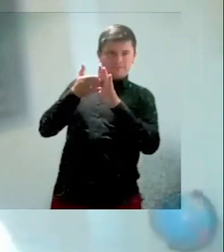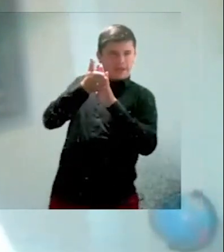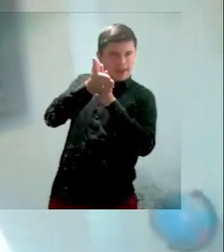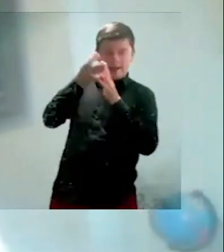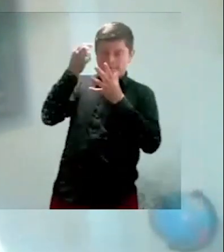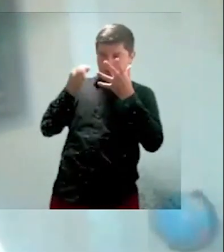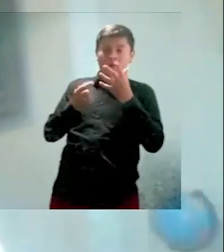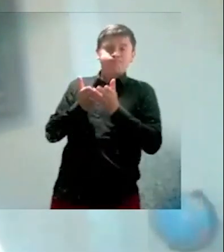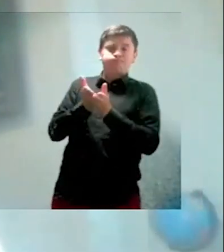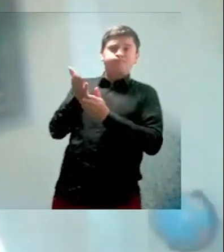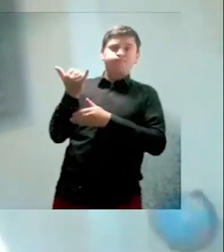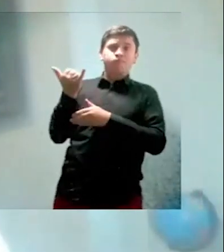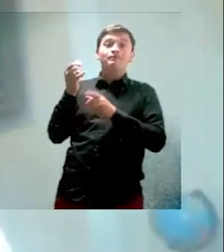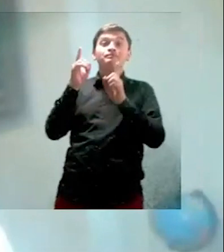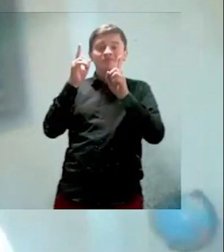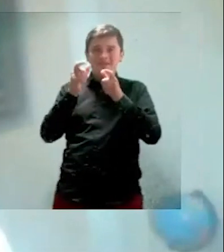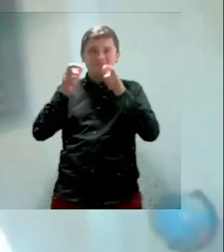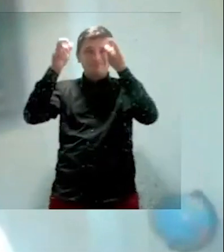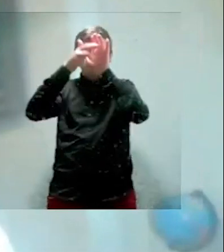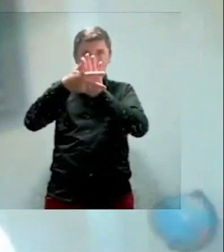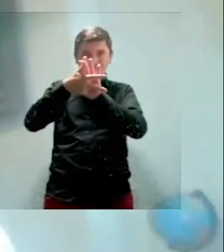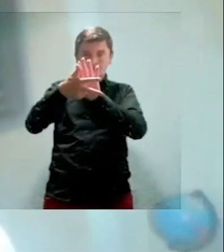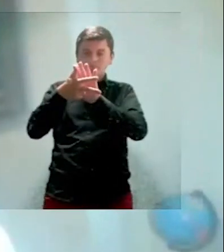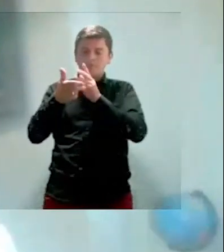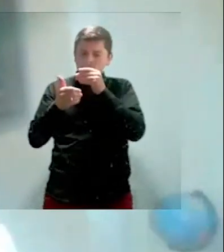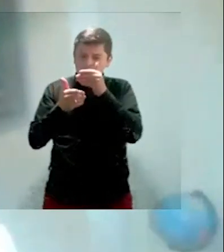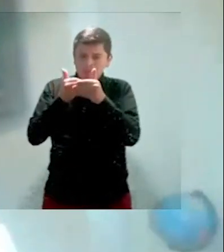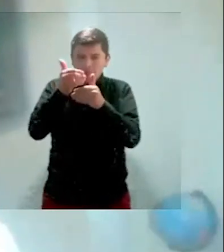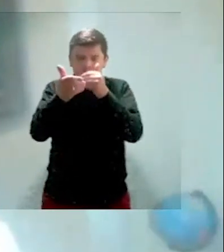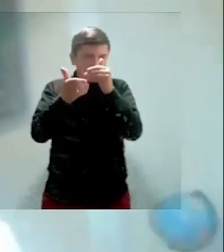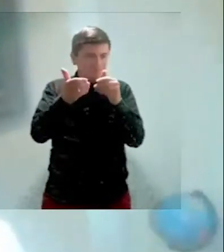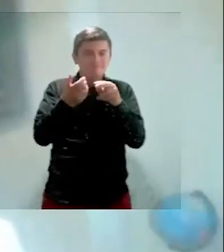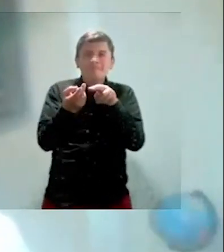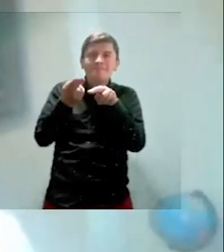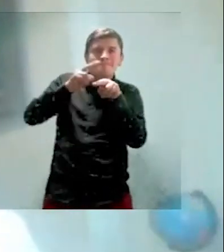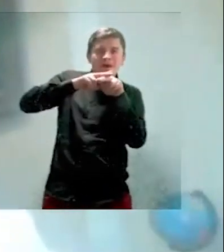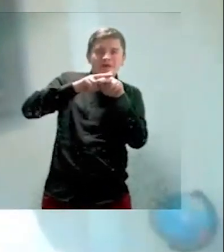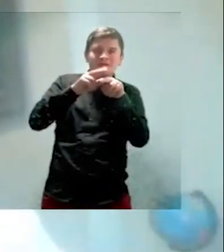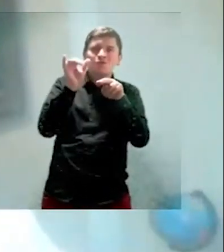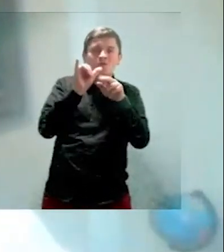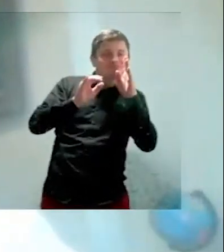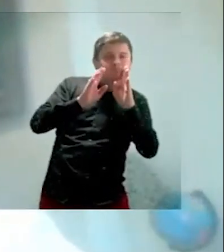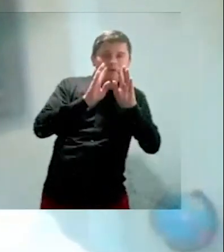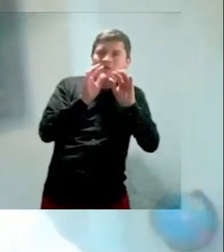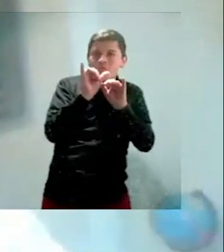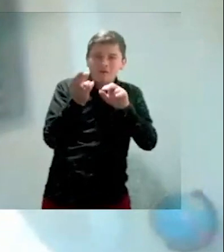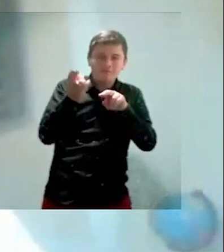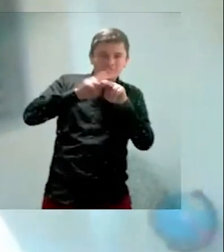que no han resultado de la mejor manera, otros que simplemente podrían considerarse unos